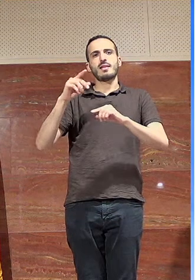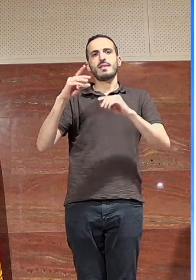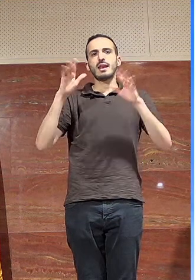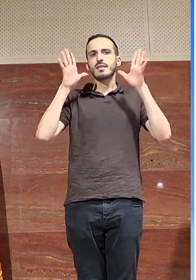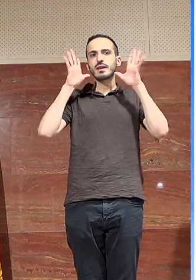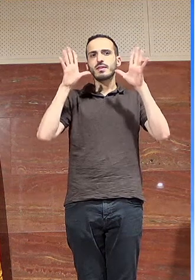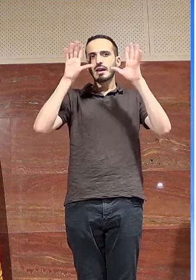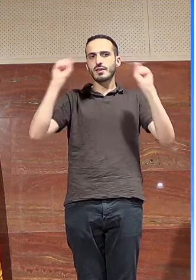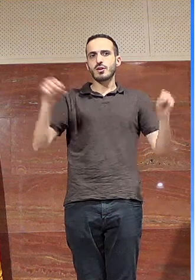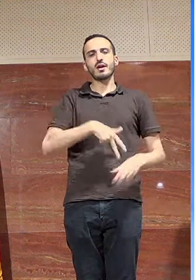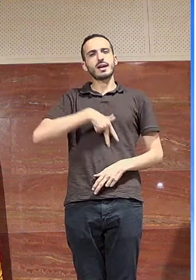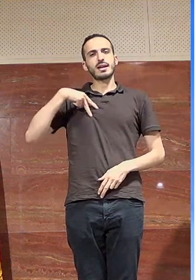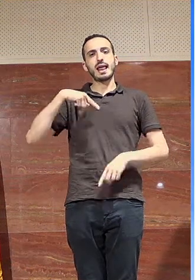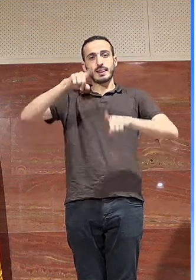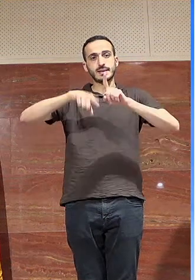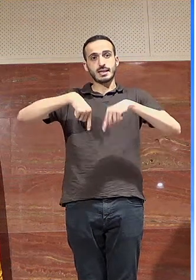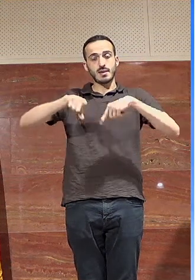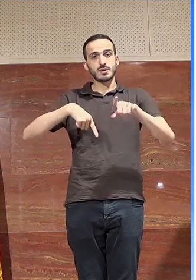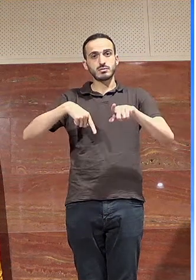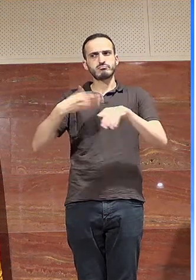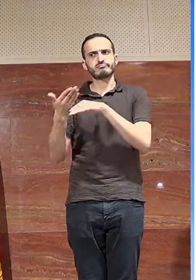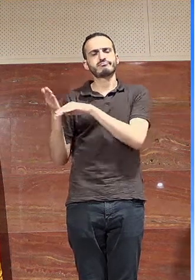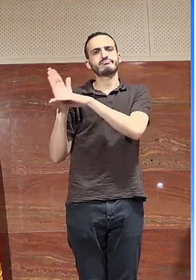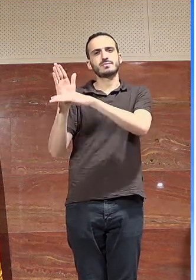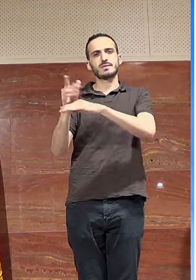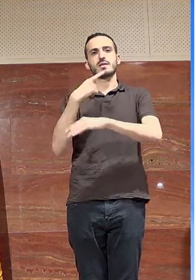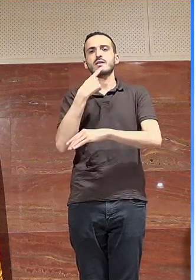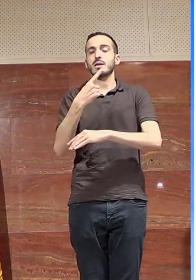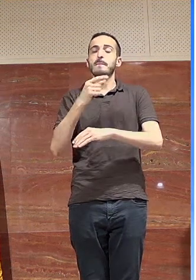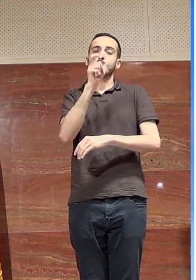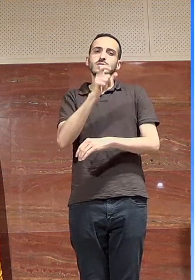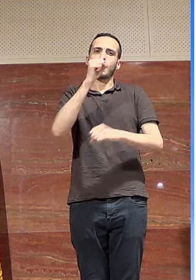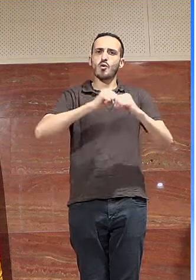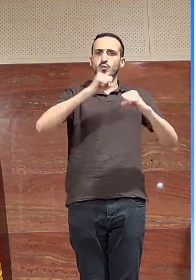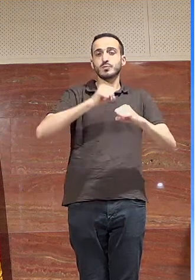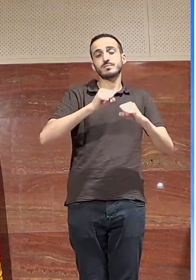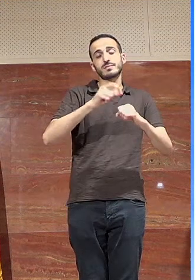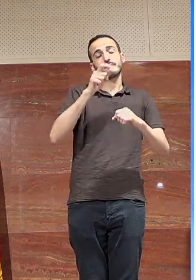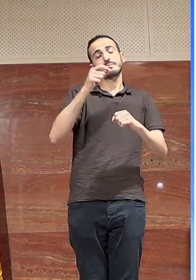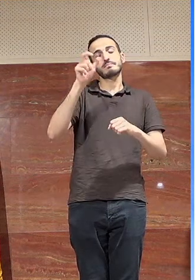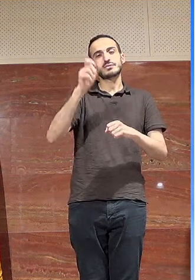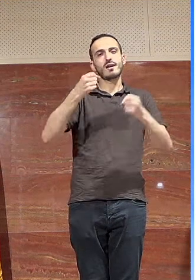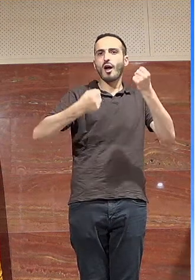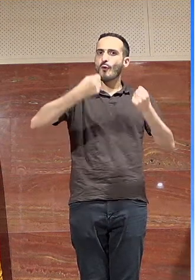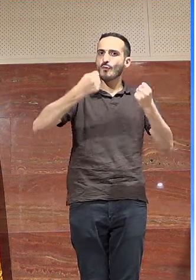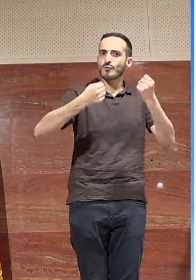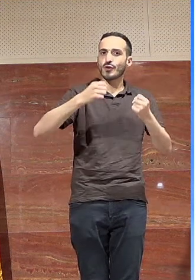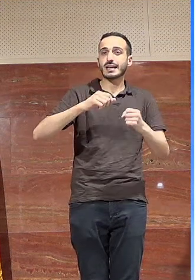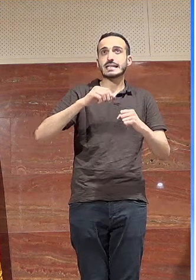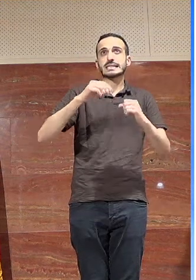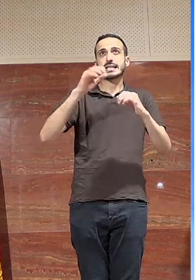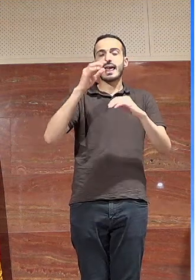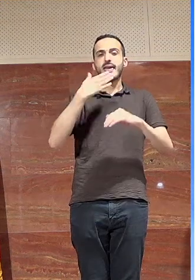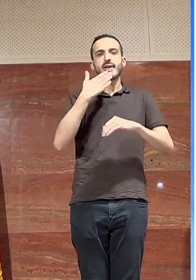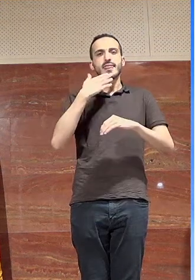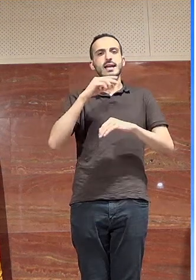que, como podemos observar, hay un número considerable de conductores mayores de 65 años, 3 millones. En